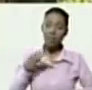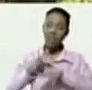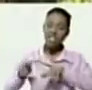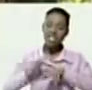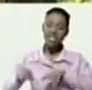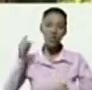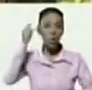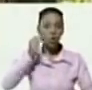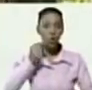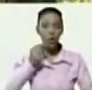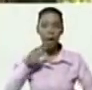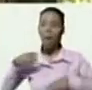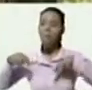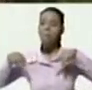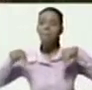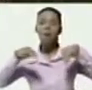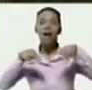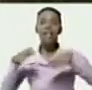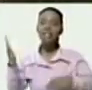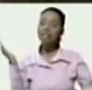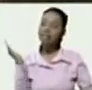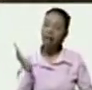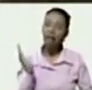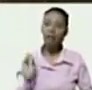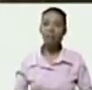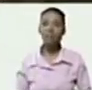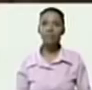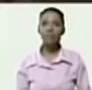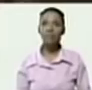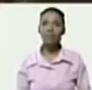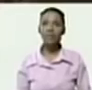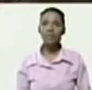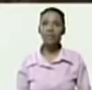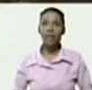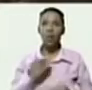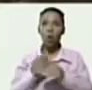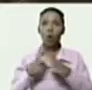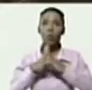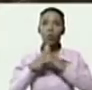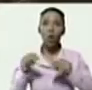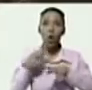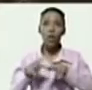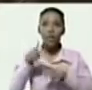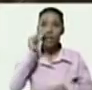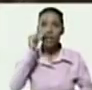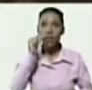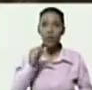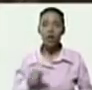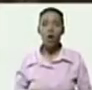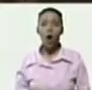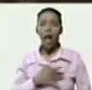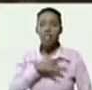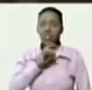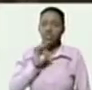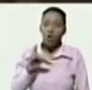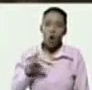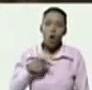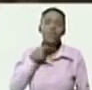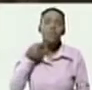caminando por aquí cerca. Al niño Antonio José caminando como todos los niños y con el dolor de perder a su